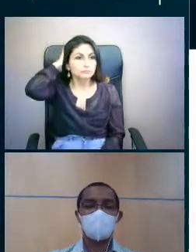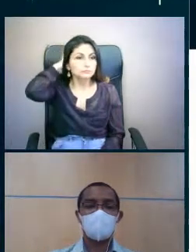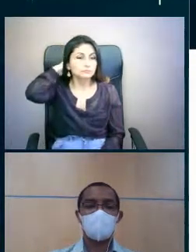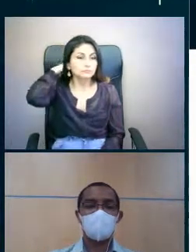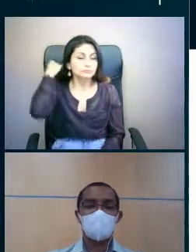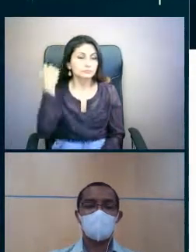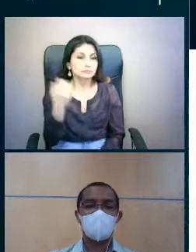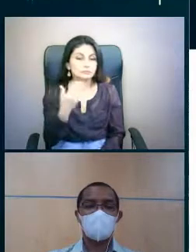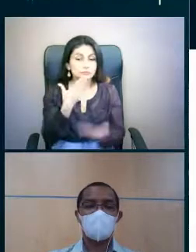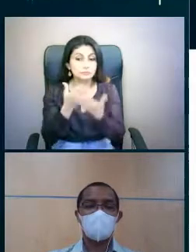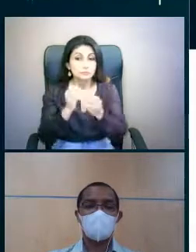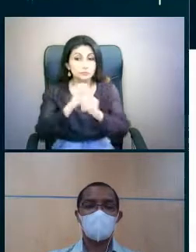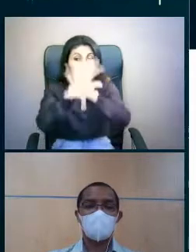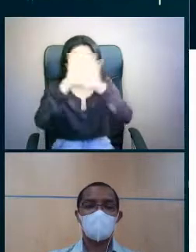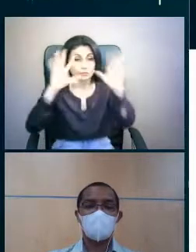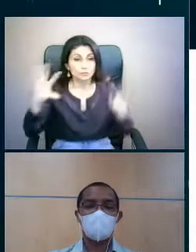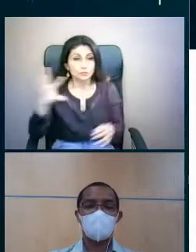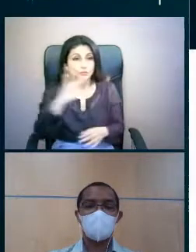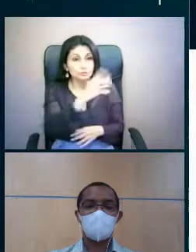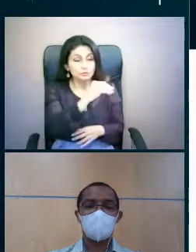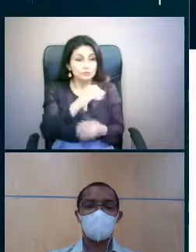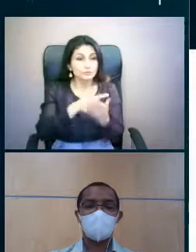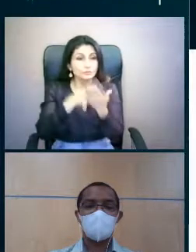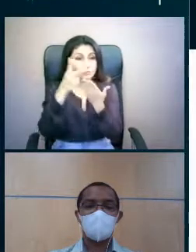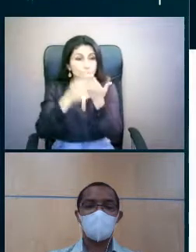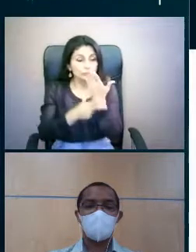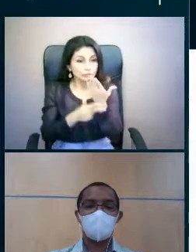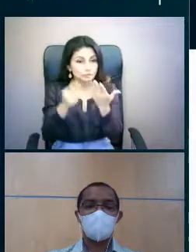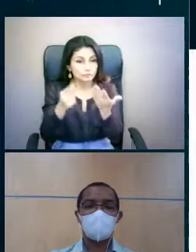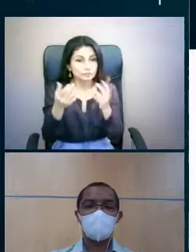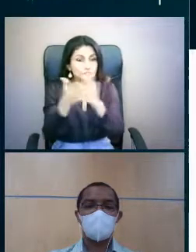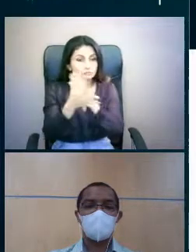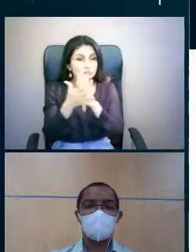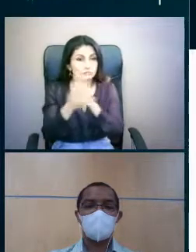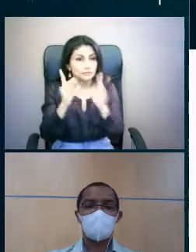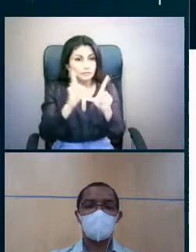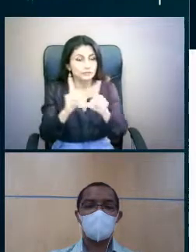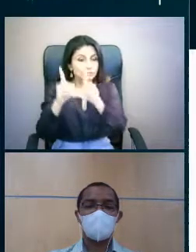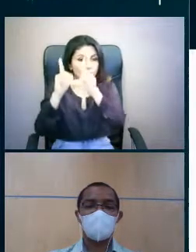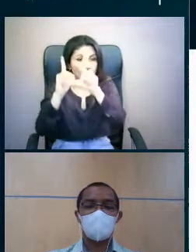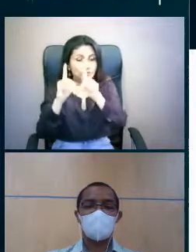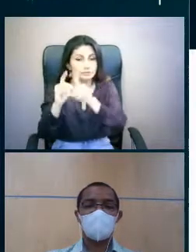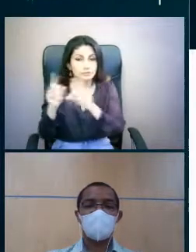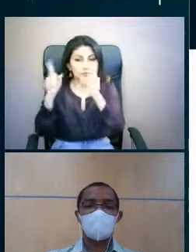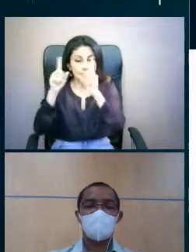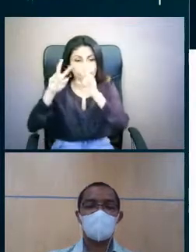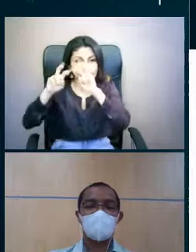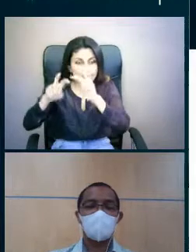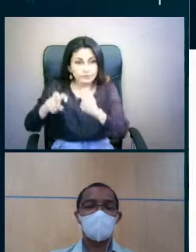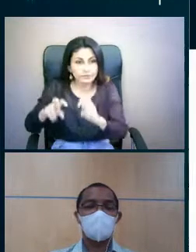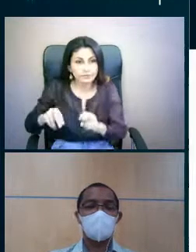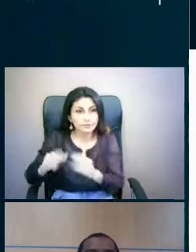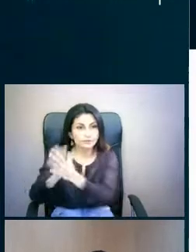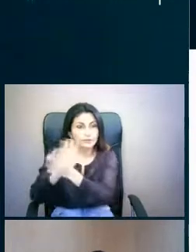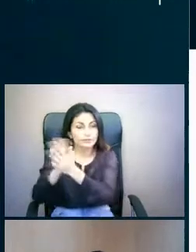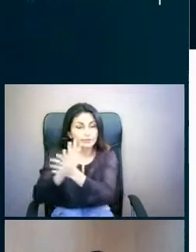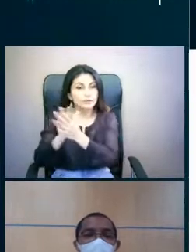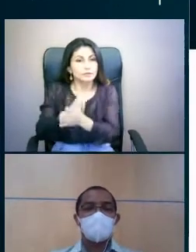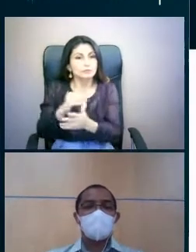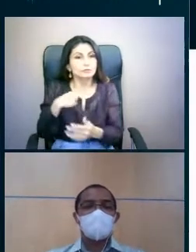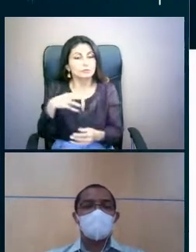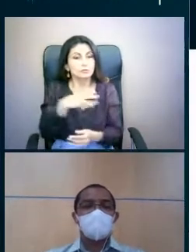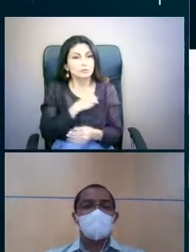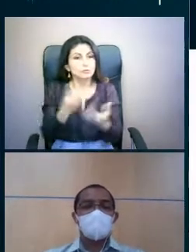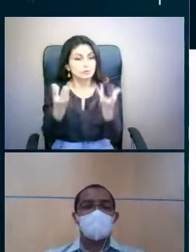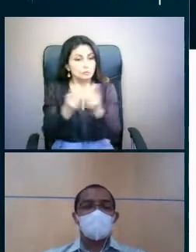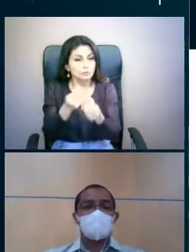Buenos días a todos. Como proyecto final de nuestro diplomado en analítica de datos, nuestro equipo decidió implementar una